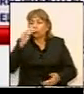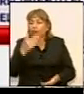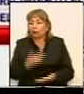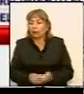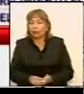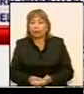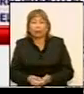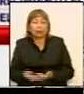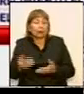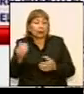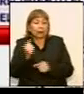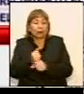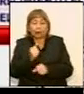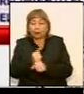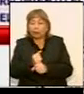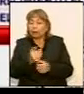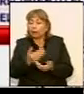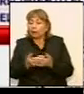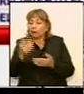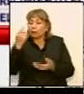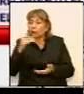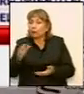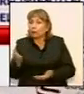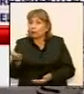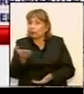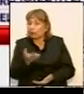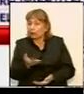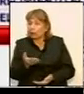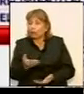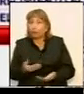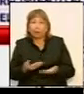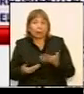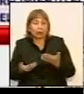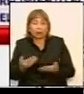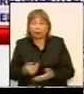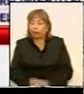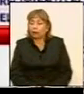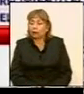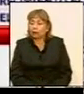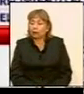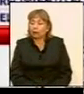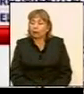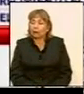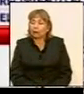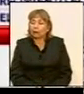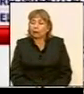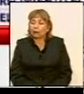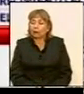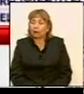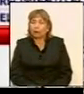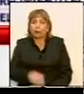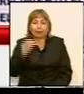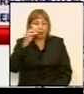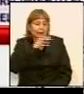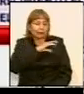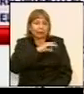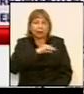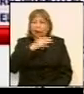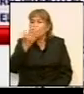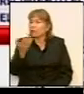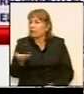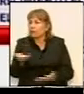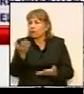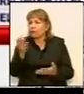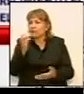Por debajo, para ese nivel de utilidad operativa, de renta, si quieren llamarle, ¿no? Australia, Chile, el nivel promedio,